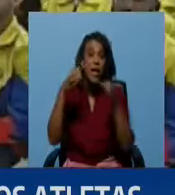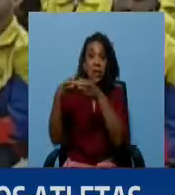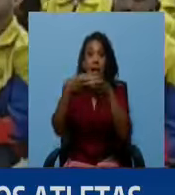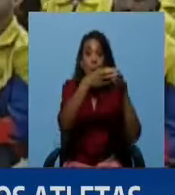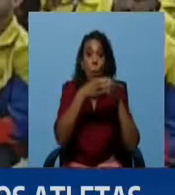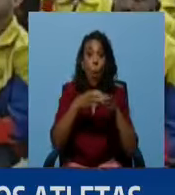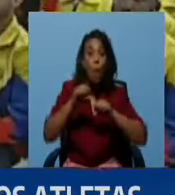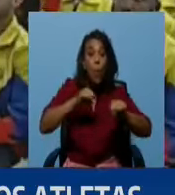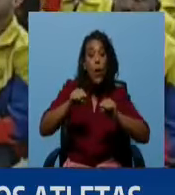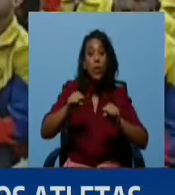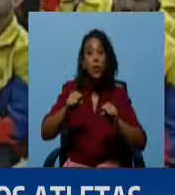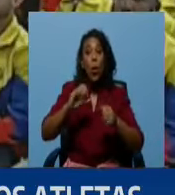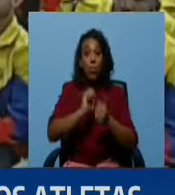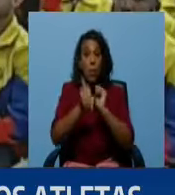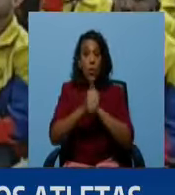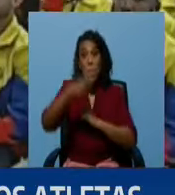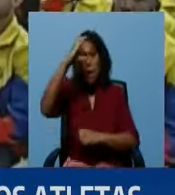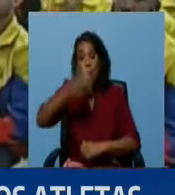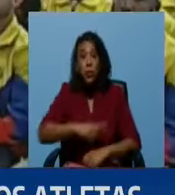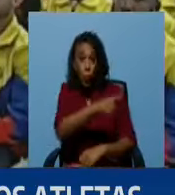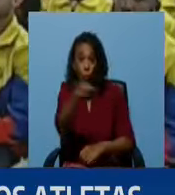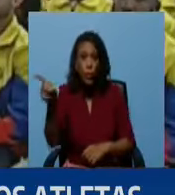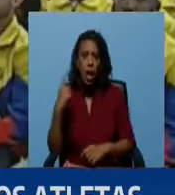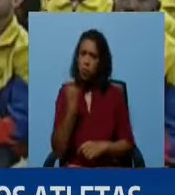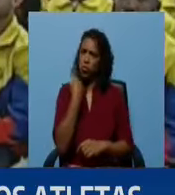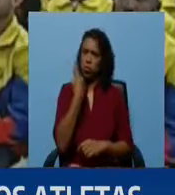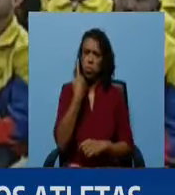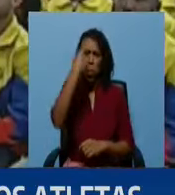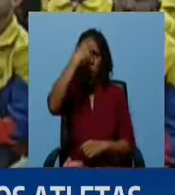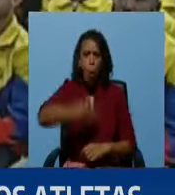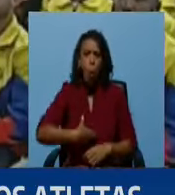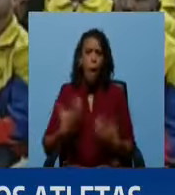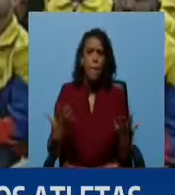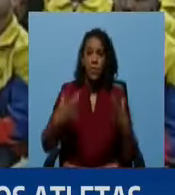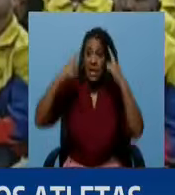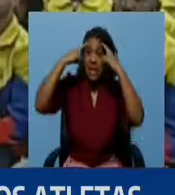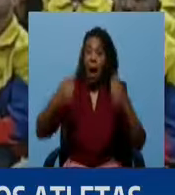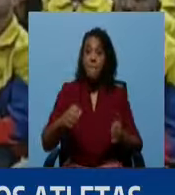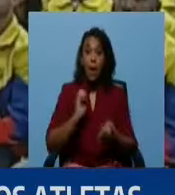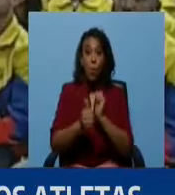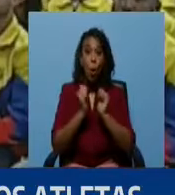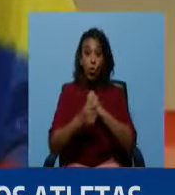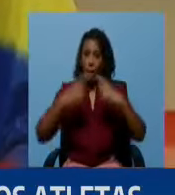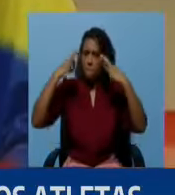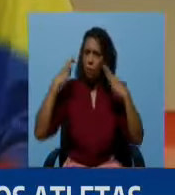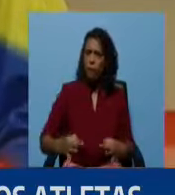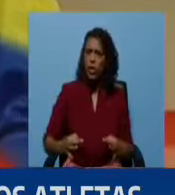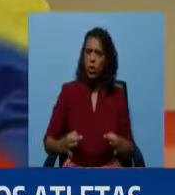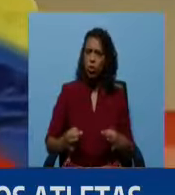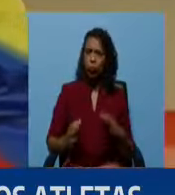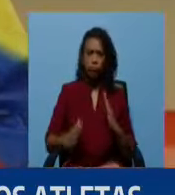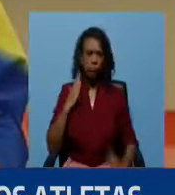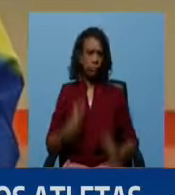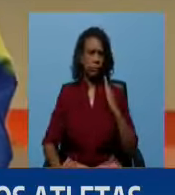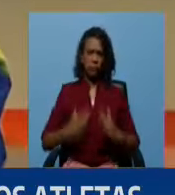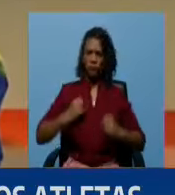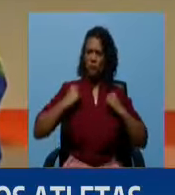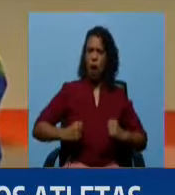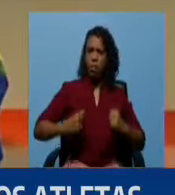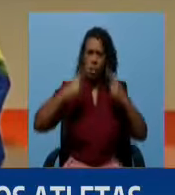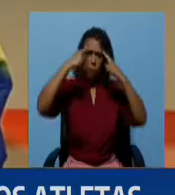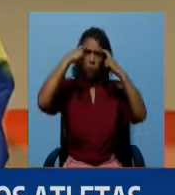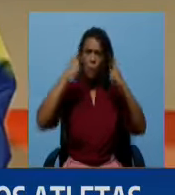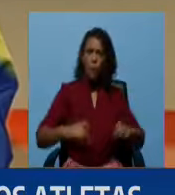el movimiento deportivo. Ustedes no solo son grandes atletas, grandes deportistas